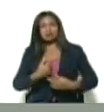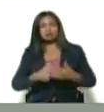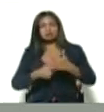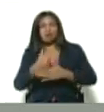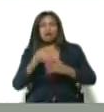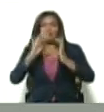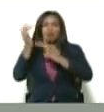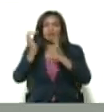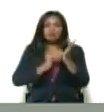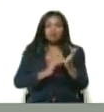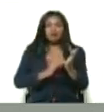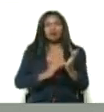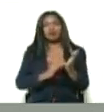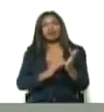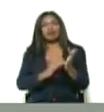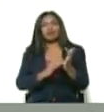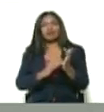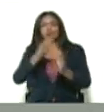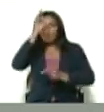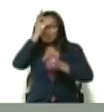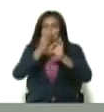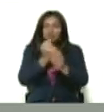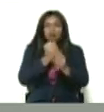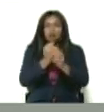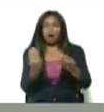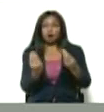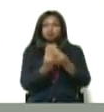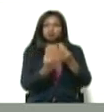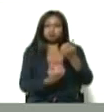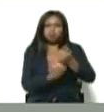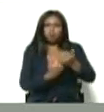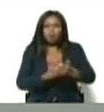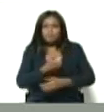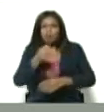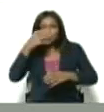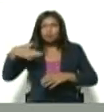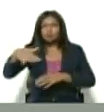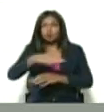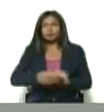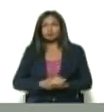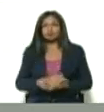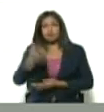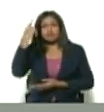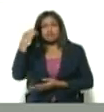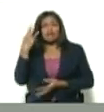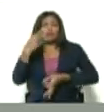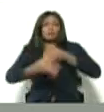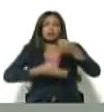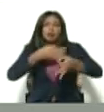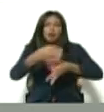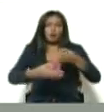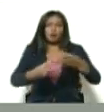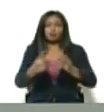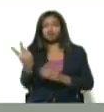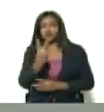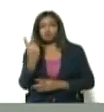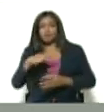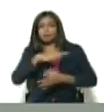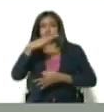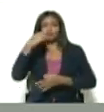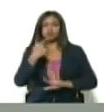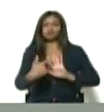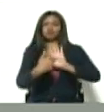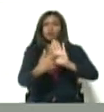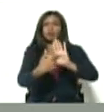la fe, con el trabajo colectivo, con el trabajo de todo el pueblo. Ayer hablábamos, presidente, de las dos espiritualidades que se ponen de